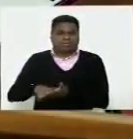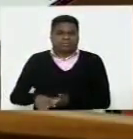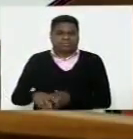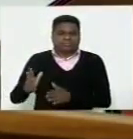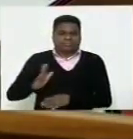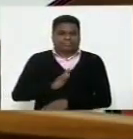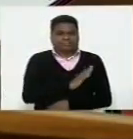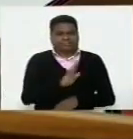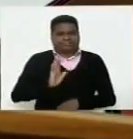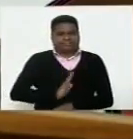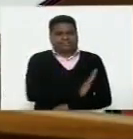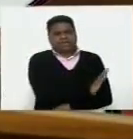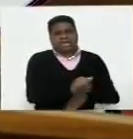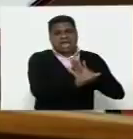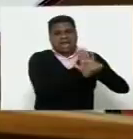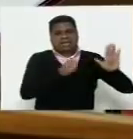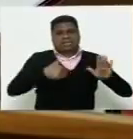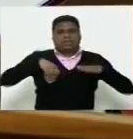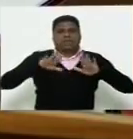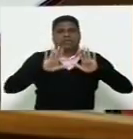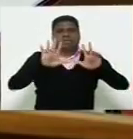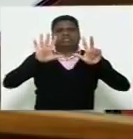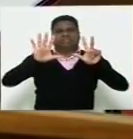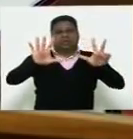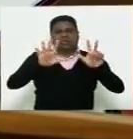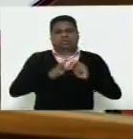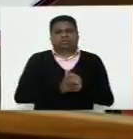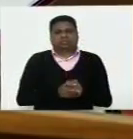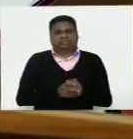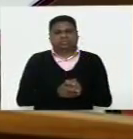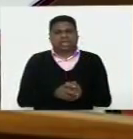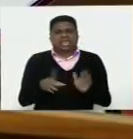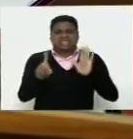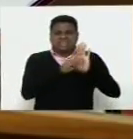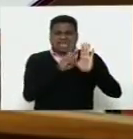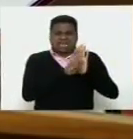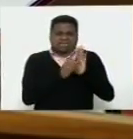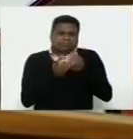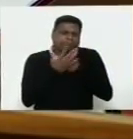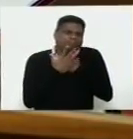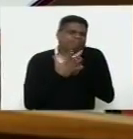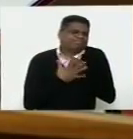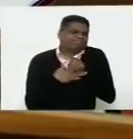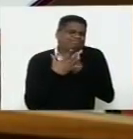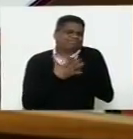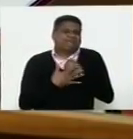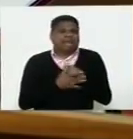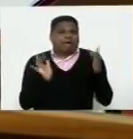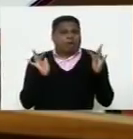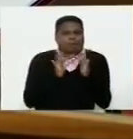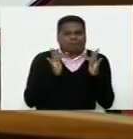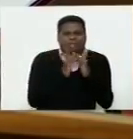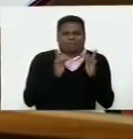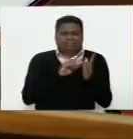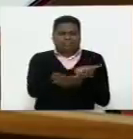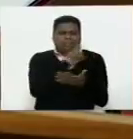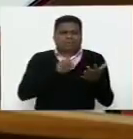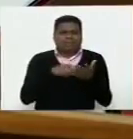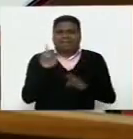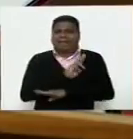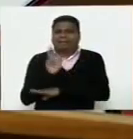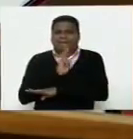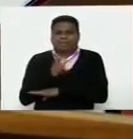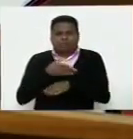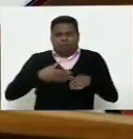Artículo 18, derecho al apego. Los resignacidos y resignacidas tienen derecho a estar en contacto directo con sus madres inmediatamente después